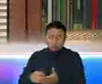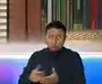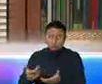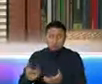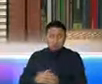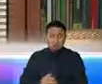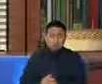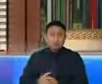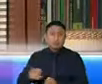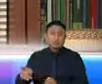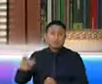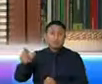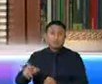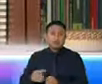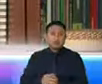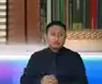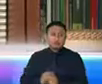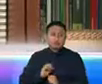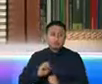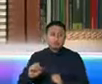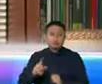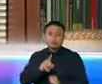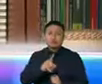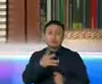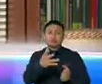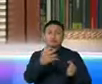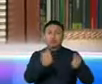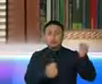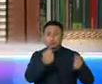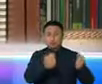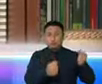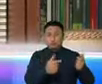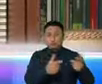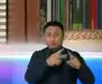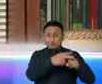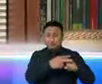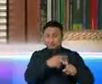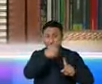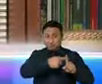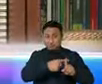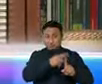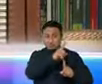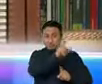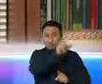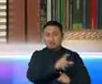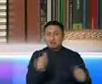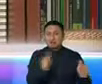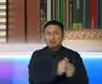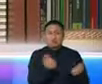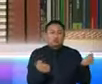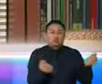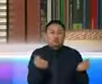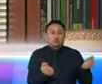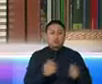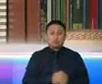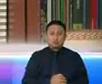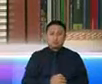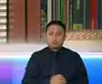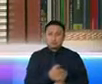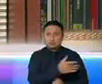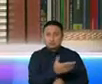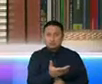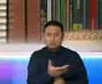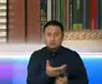contratar o alquilar estos recolectores con personal. Eso